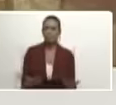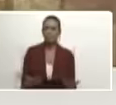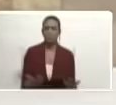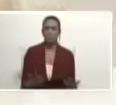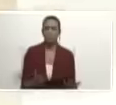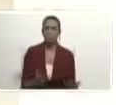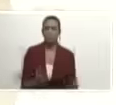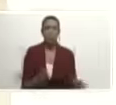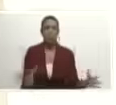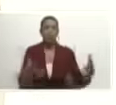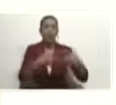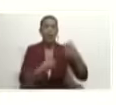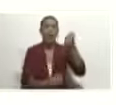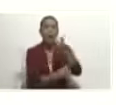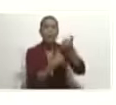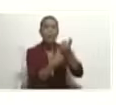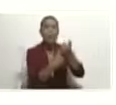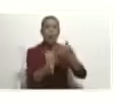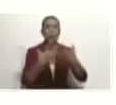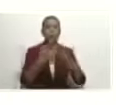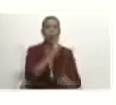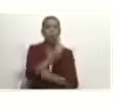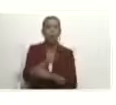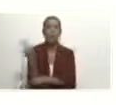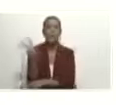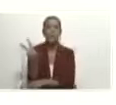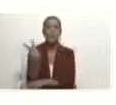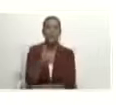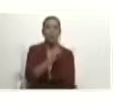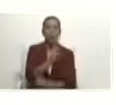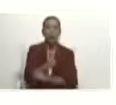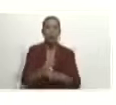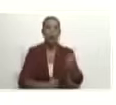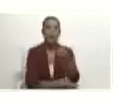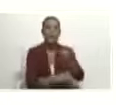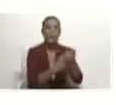consortes de los imperios que quieren dominar a Venezuela.